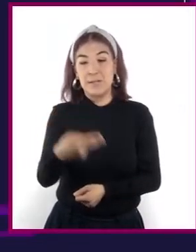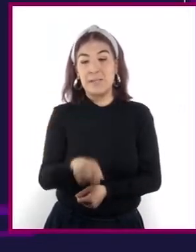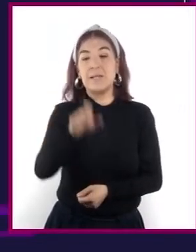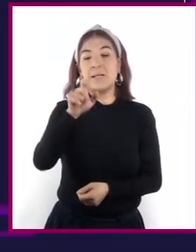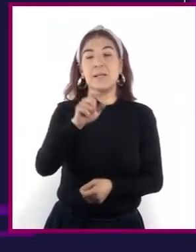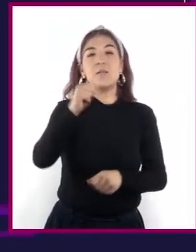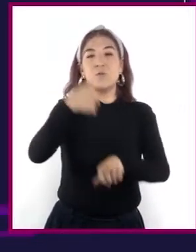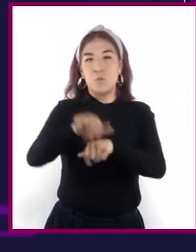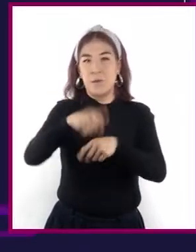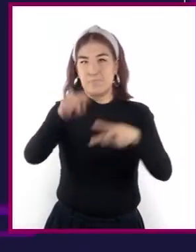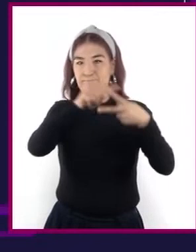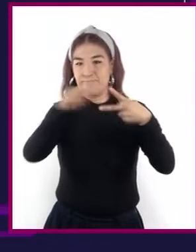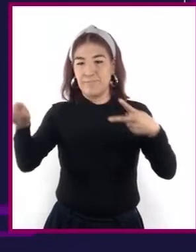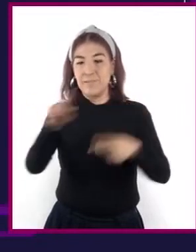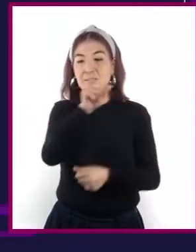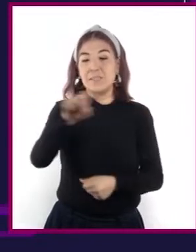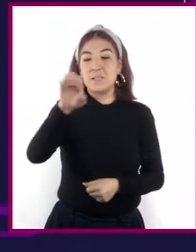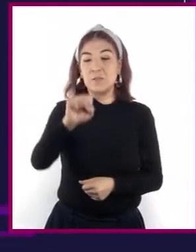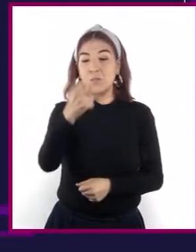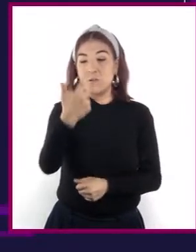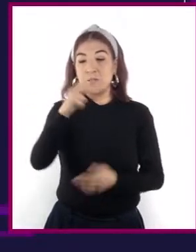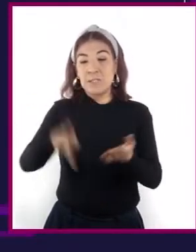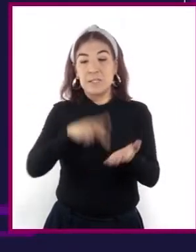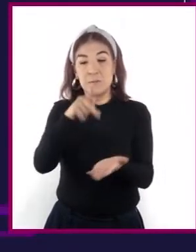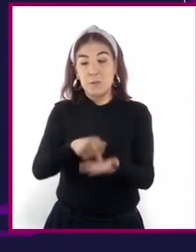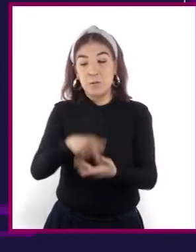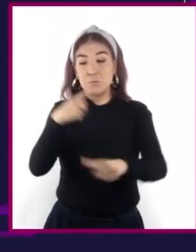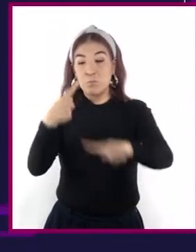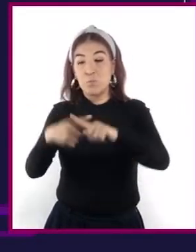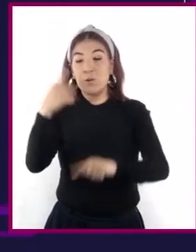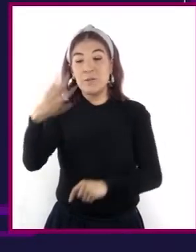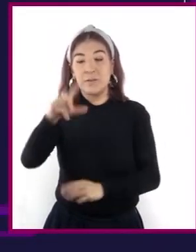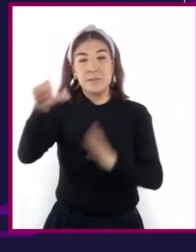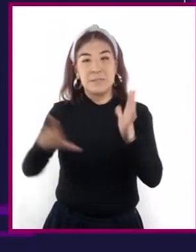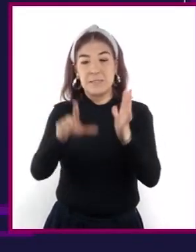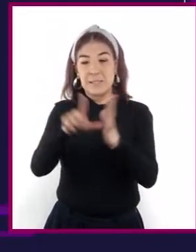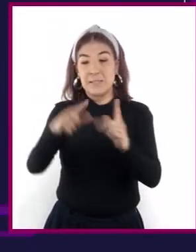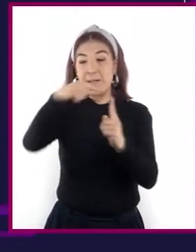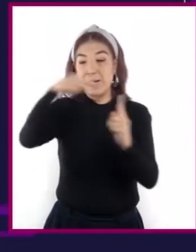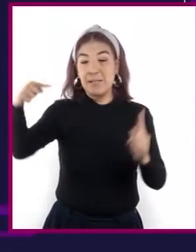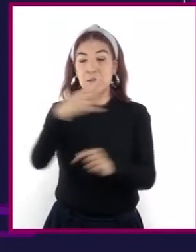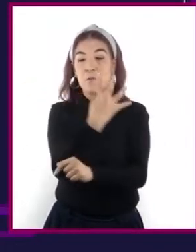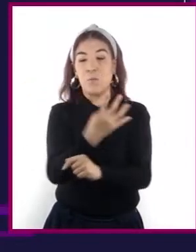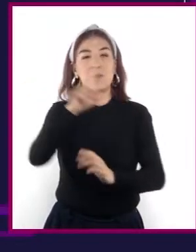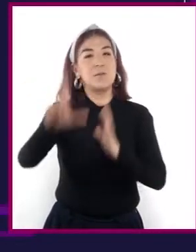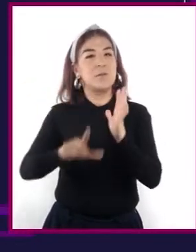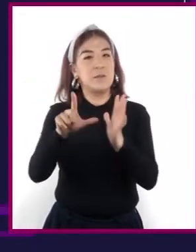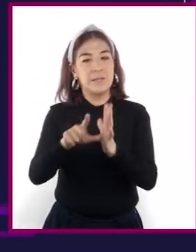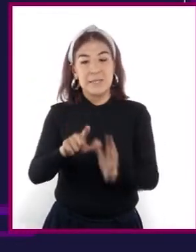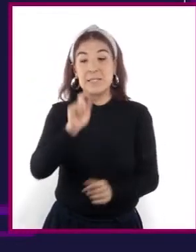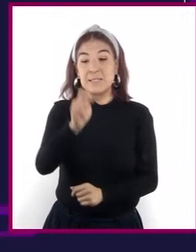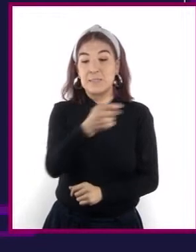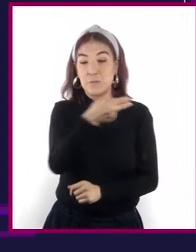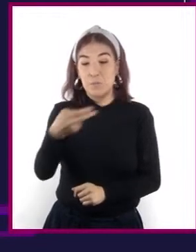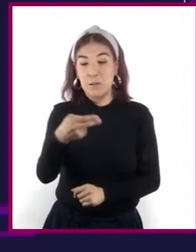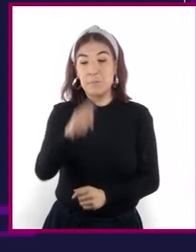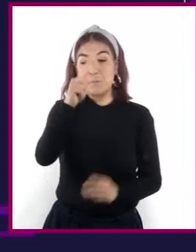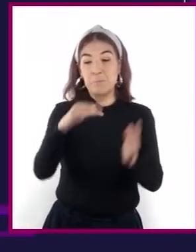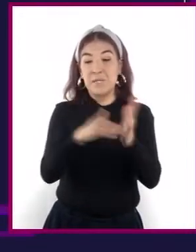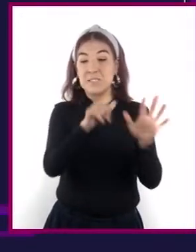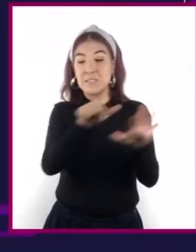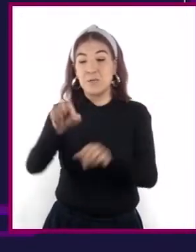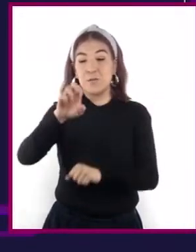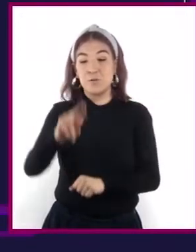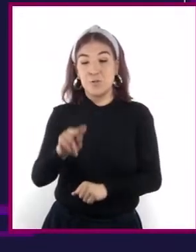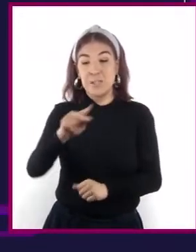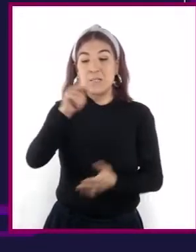al cociente de 168 kilómetros por 10 litros entre 4 litros, que es igual a